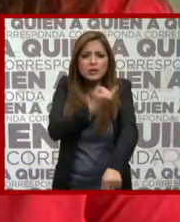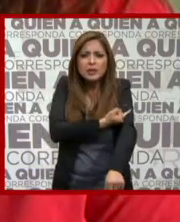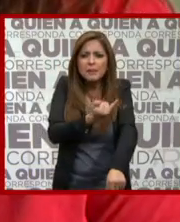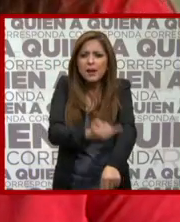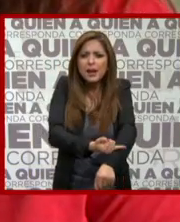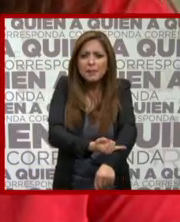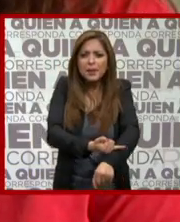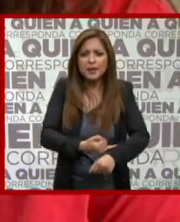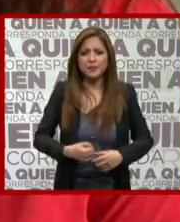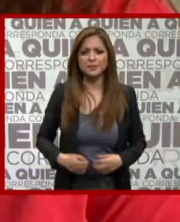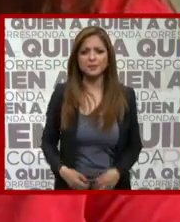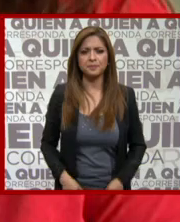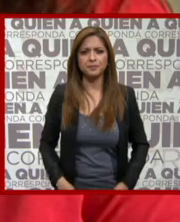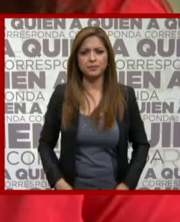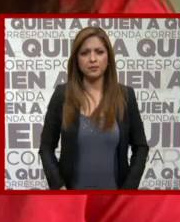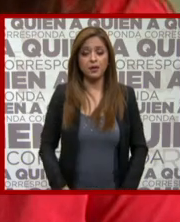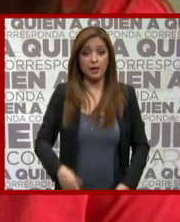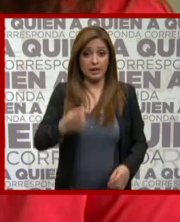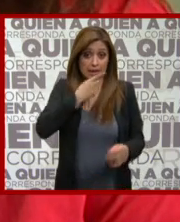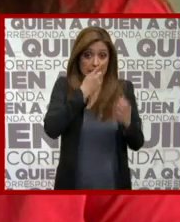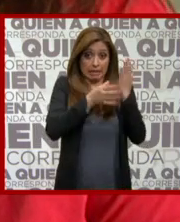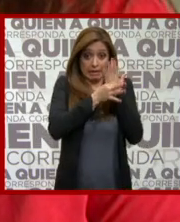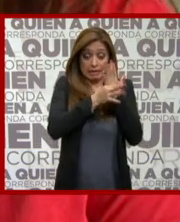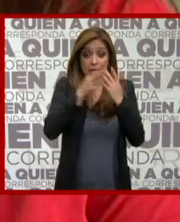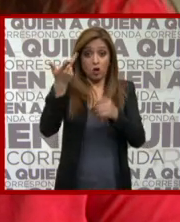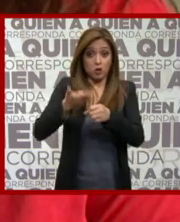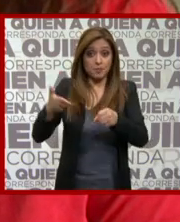que Joco nunca les mandó